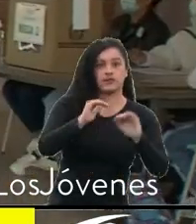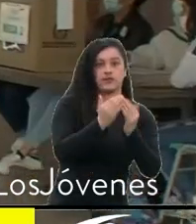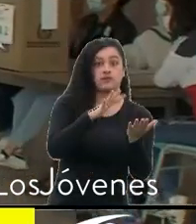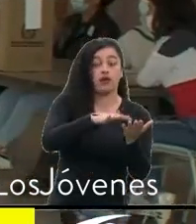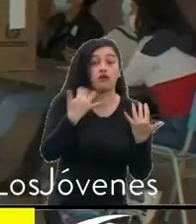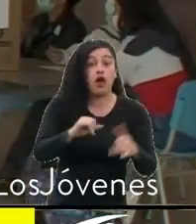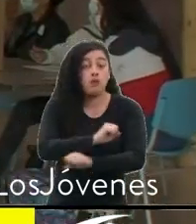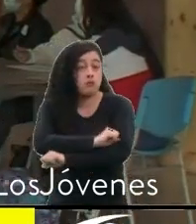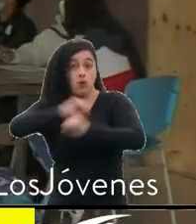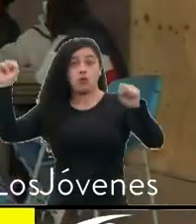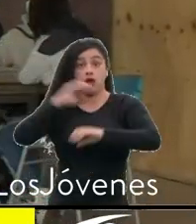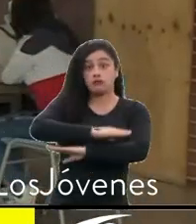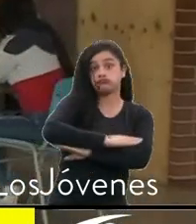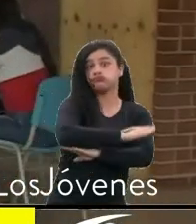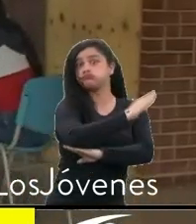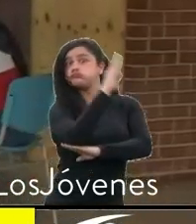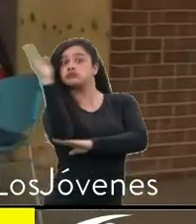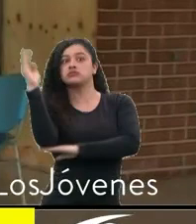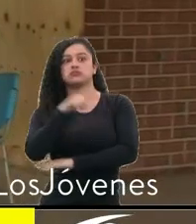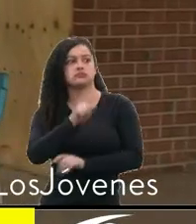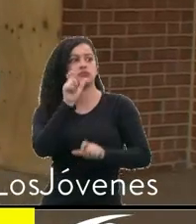el panorama fue desolador.